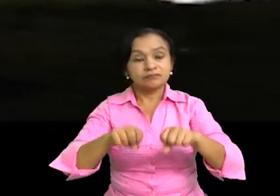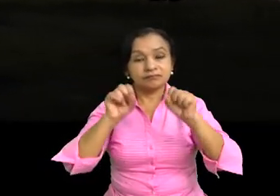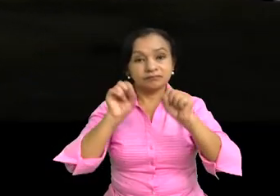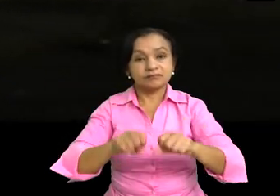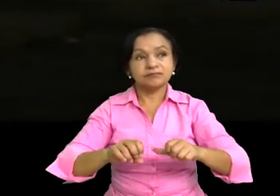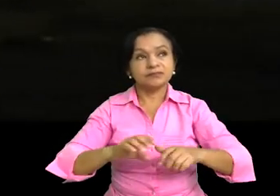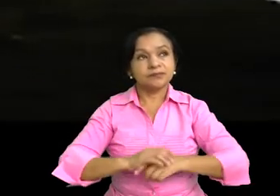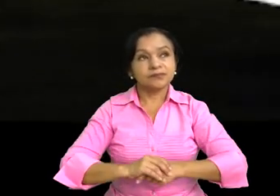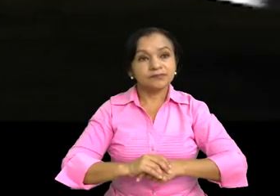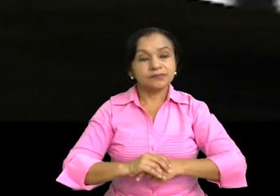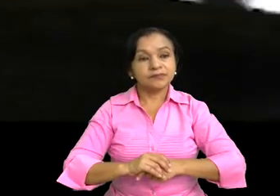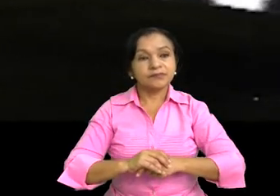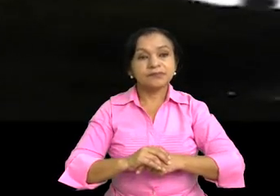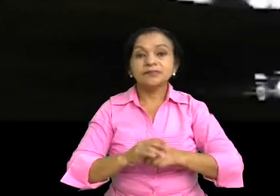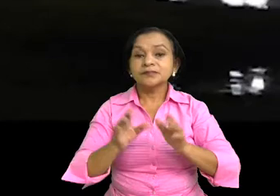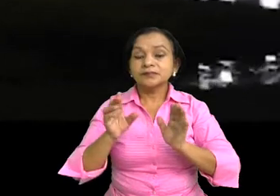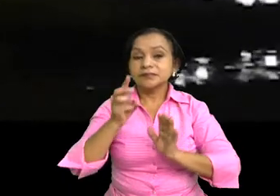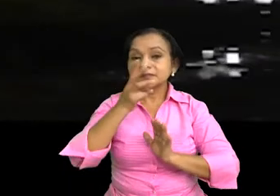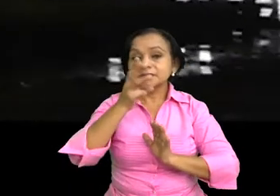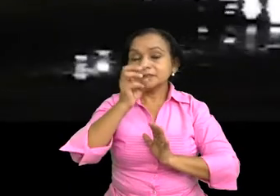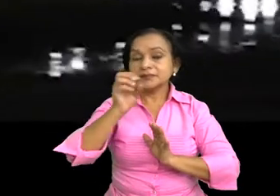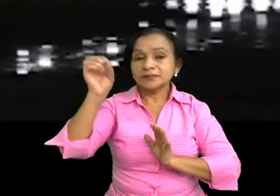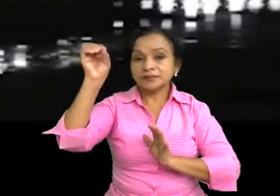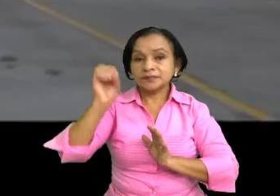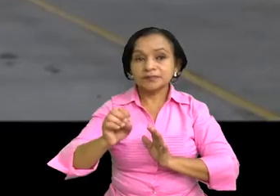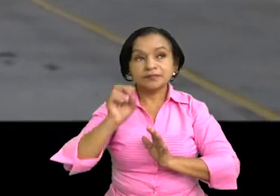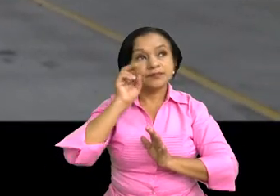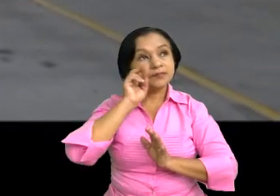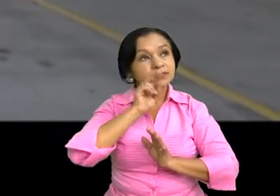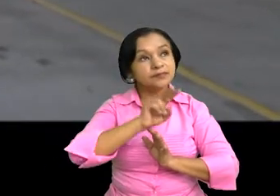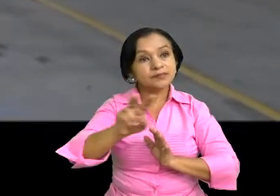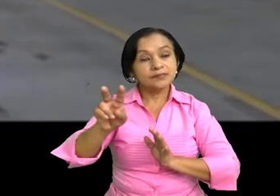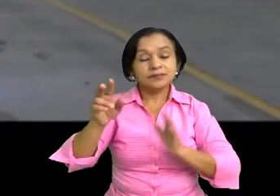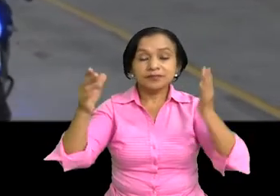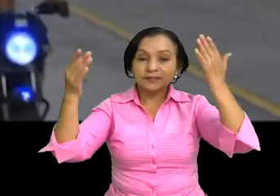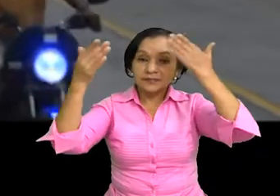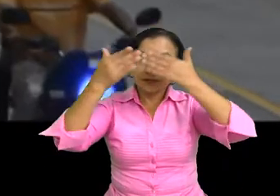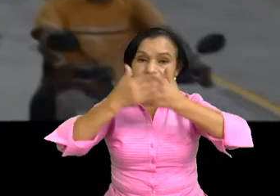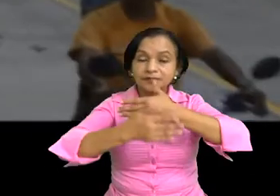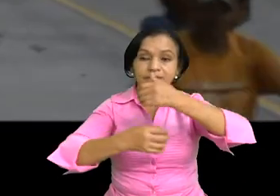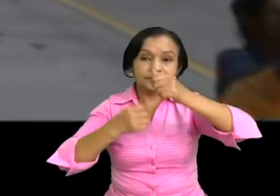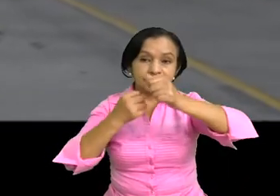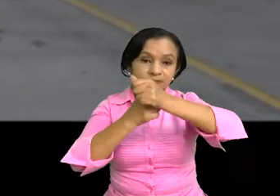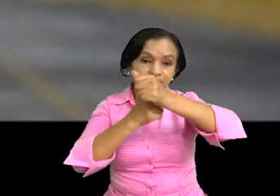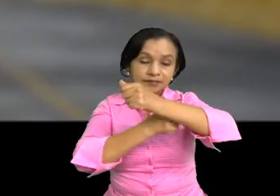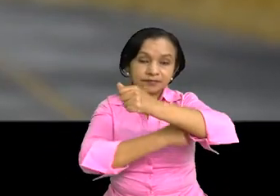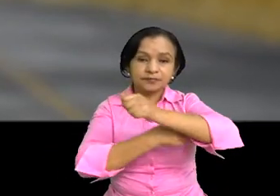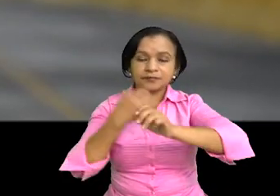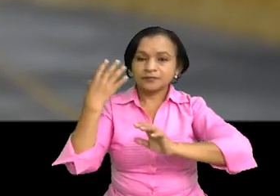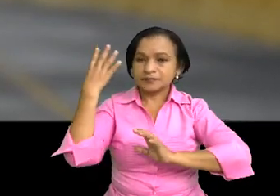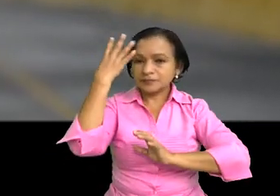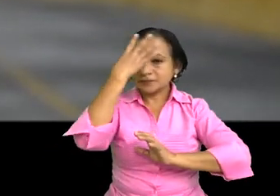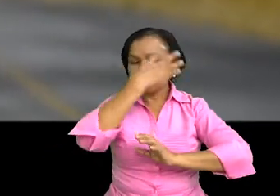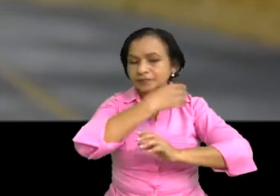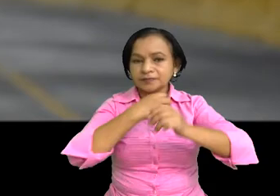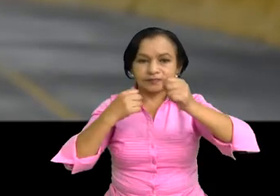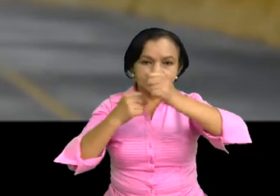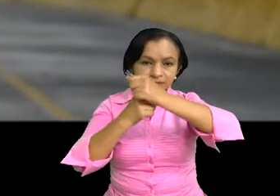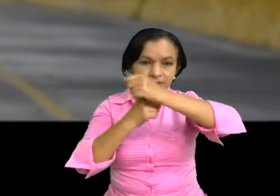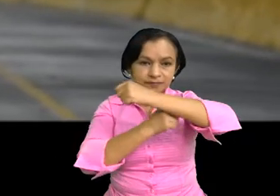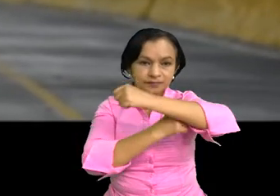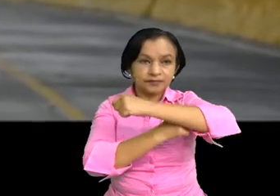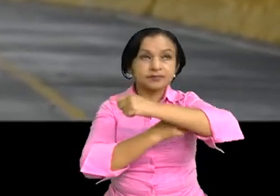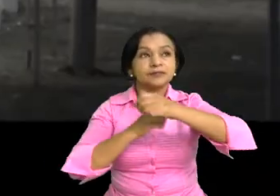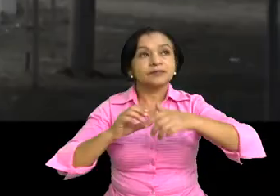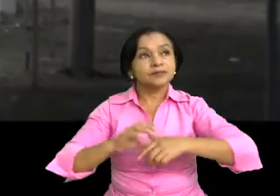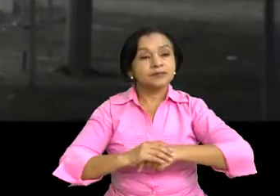boyantes. 70% de la producción nacional. Esa es una vista del puente de noche. Bellísimo el puente. Bueno, y